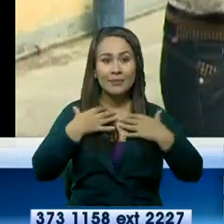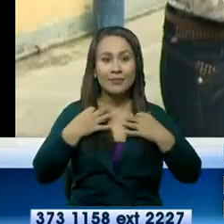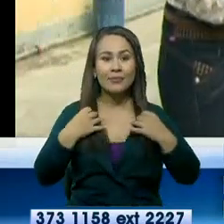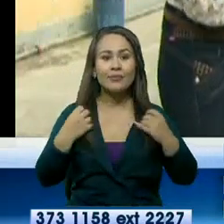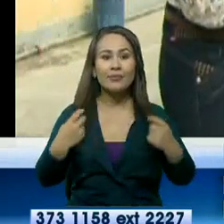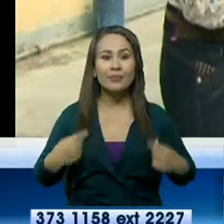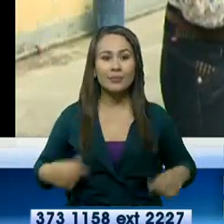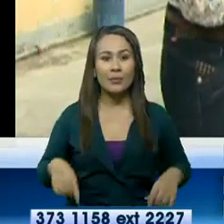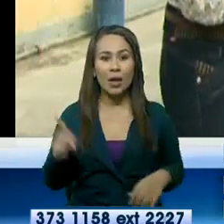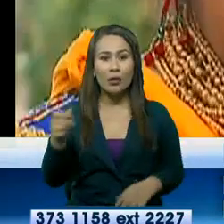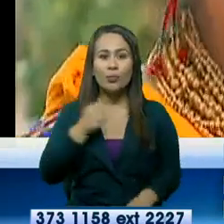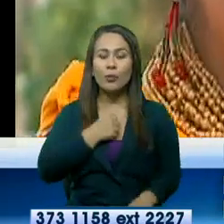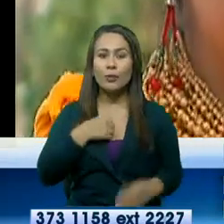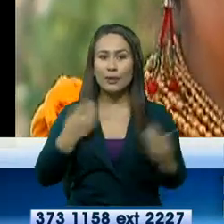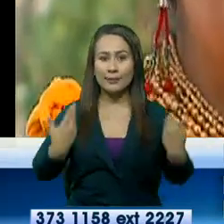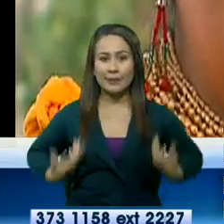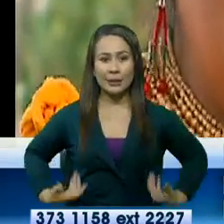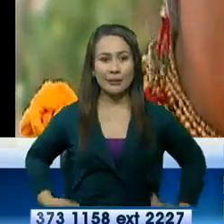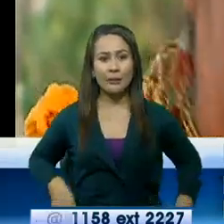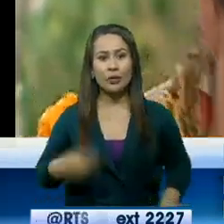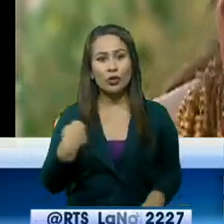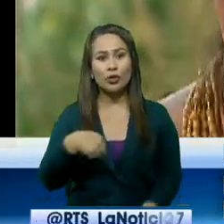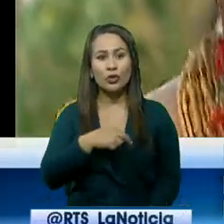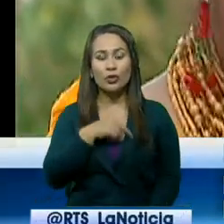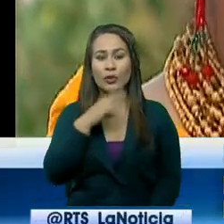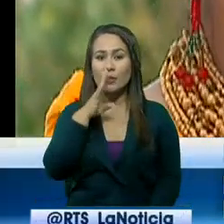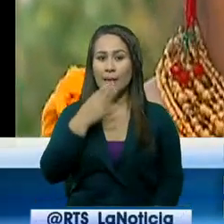por ejemplo, la suya. Bueno, nosotros llevamos esta